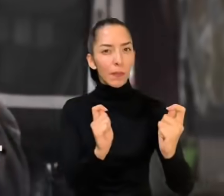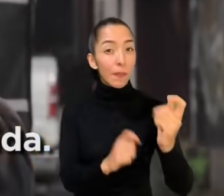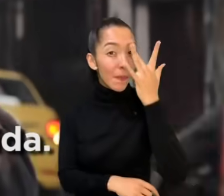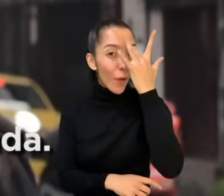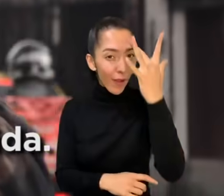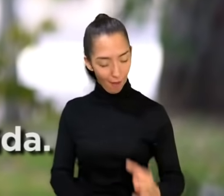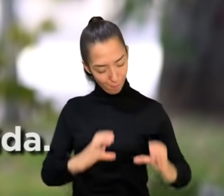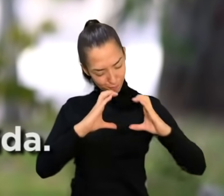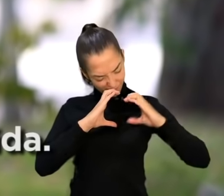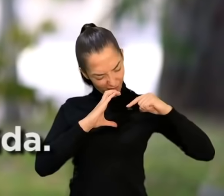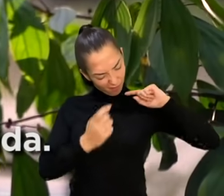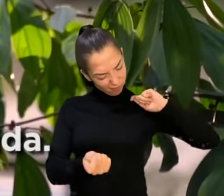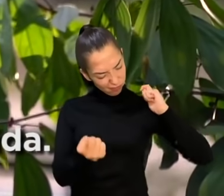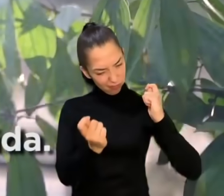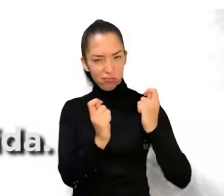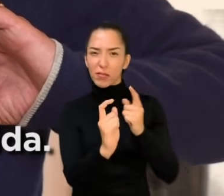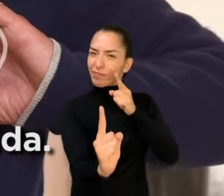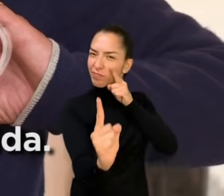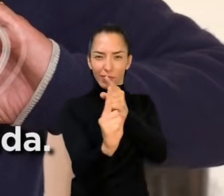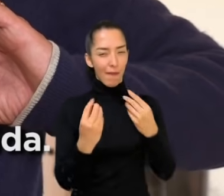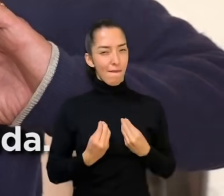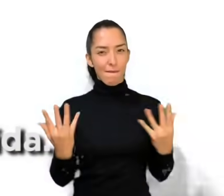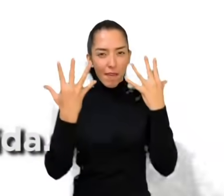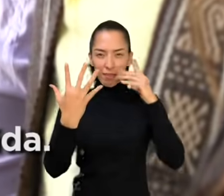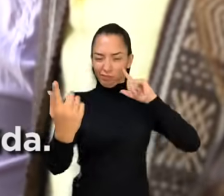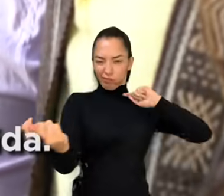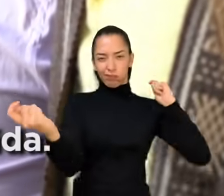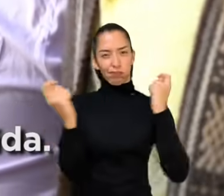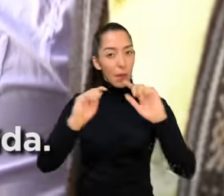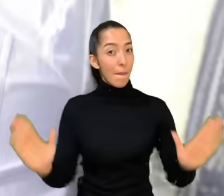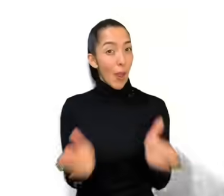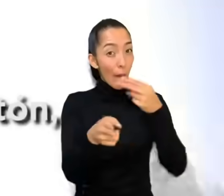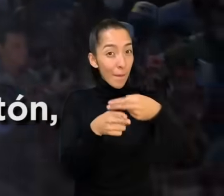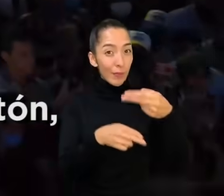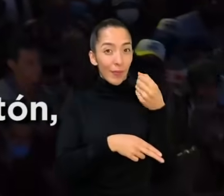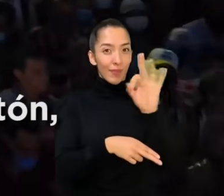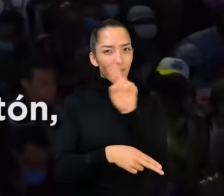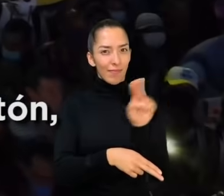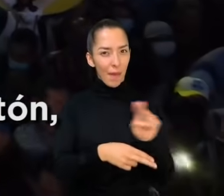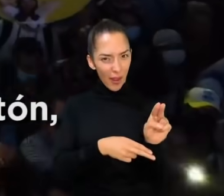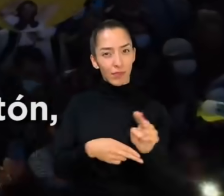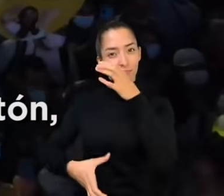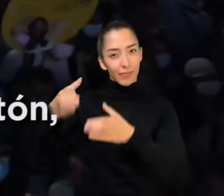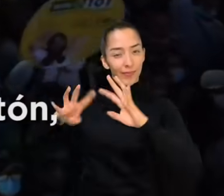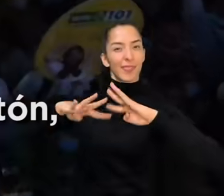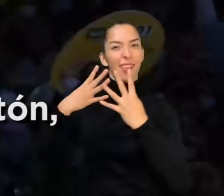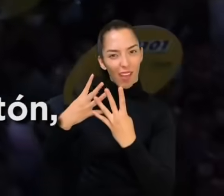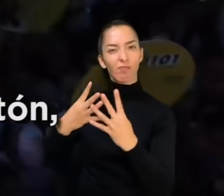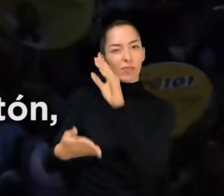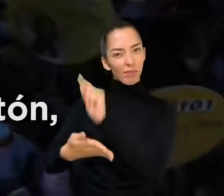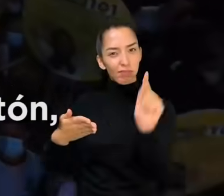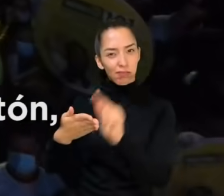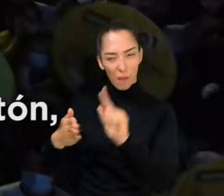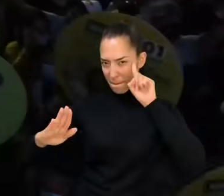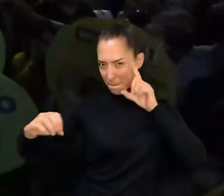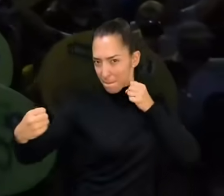nadie. Porque es un cambio desde el corazón y por la vida. Este 13 de marzo, en el tarjetón